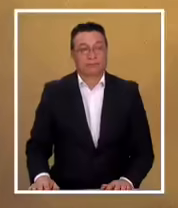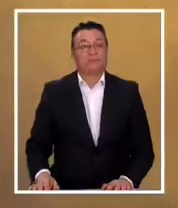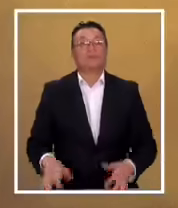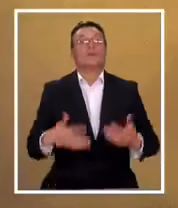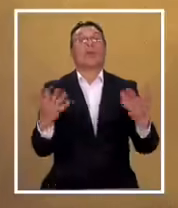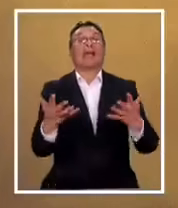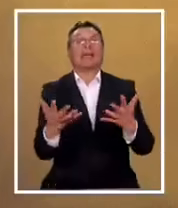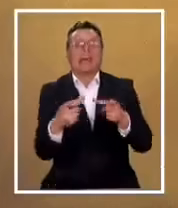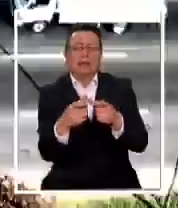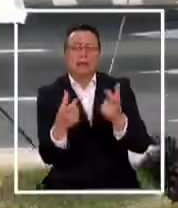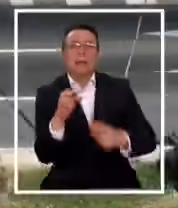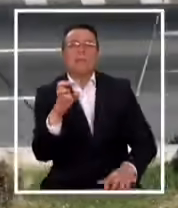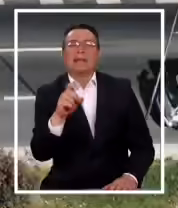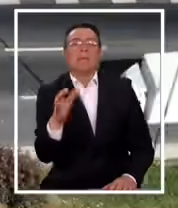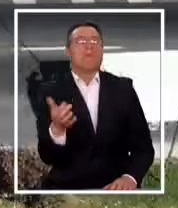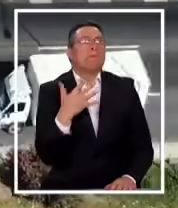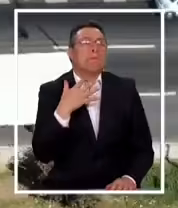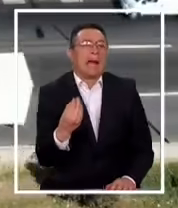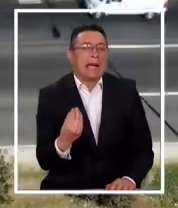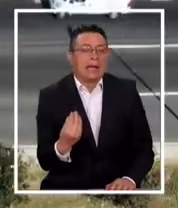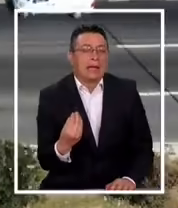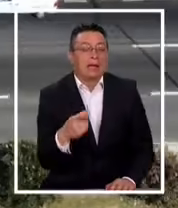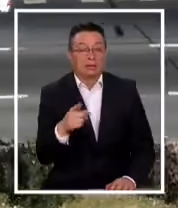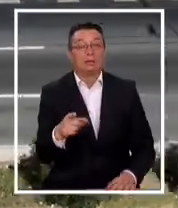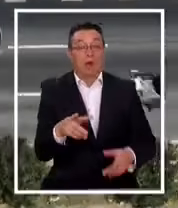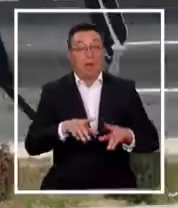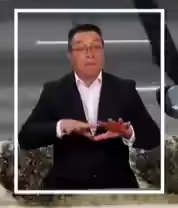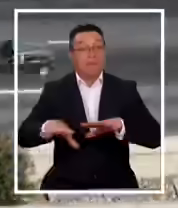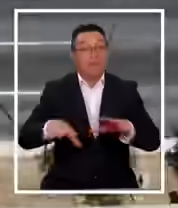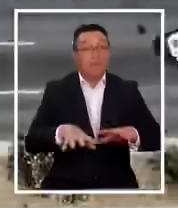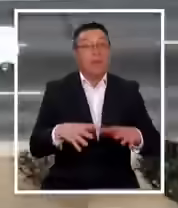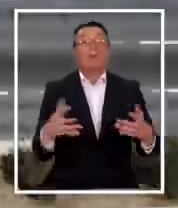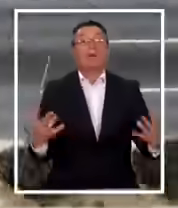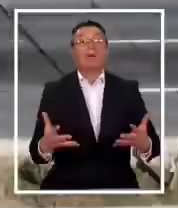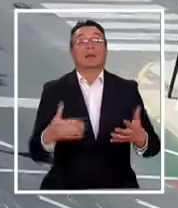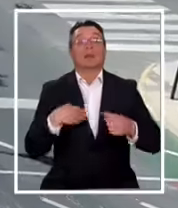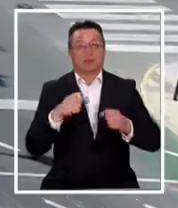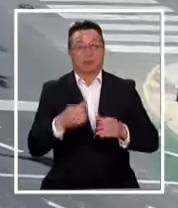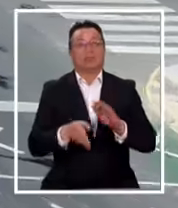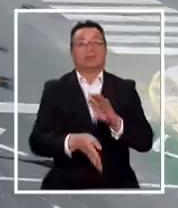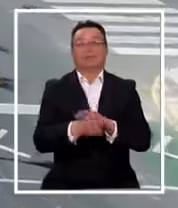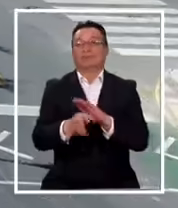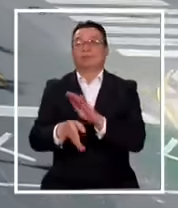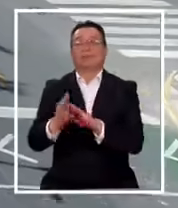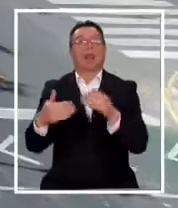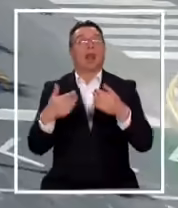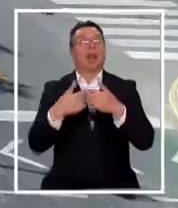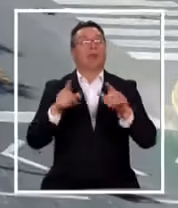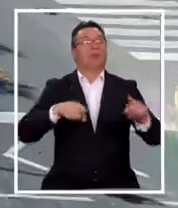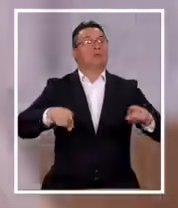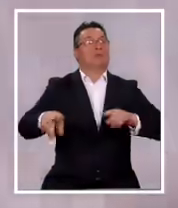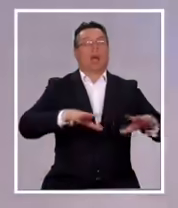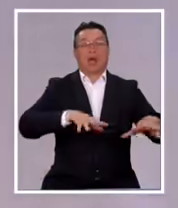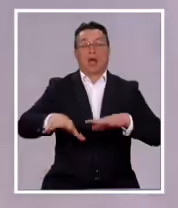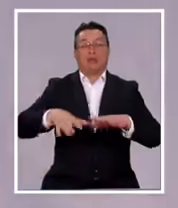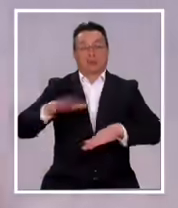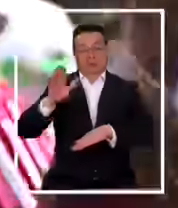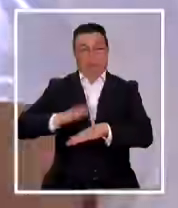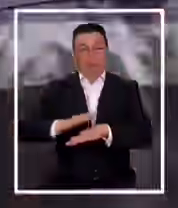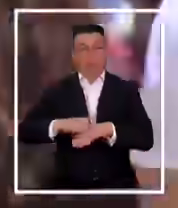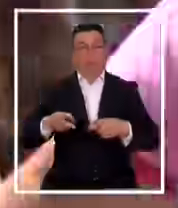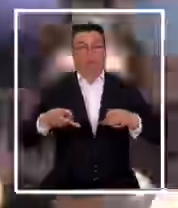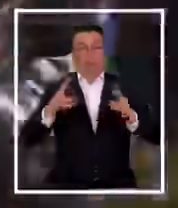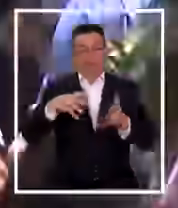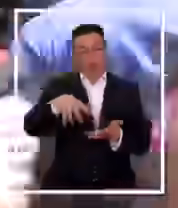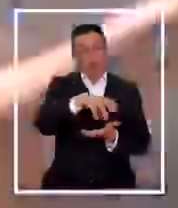¿para qué sirve el pase? El pase de movilidad servirá para desplazarse libremente y realizar actividades permitidas